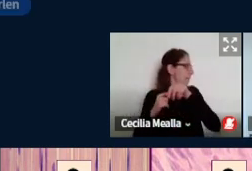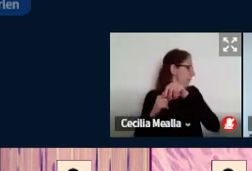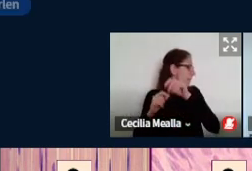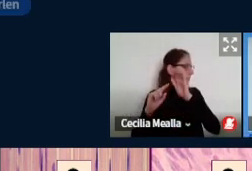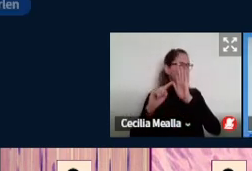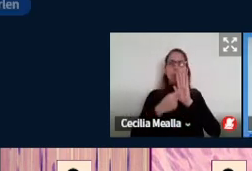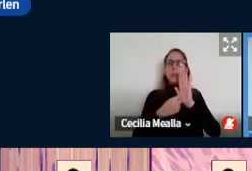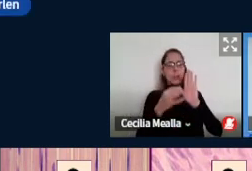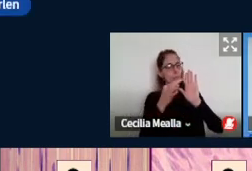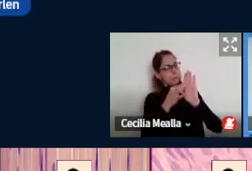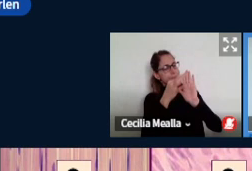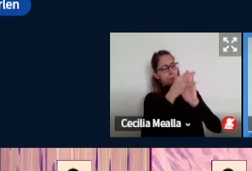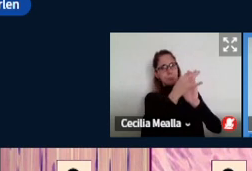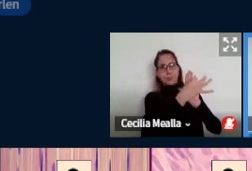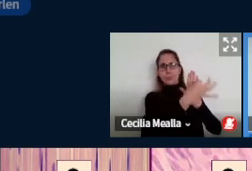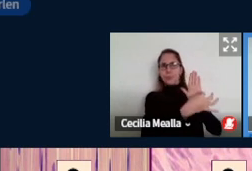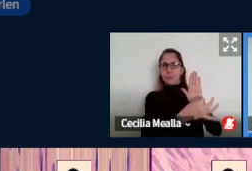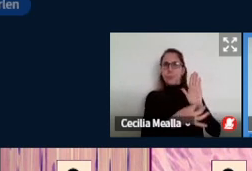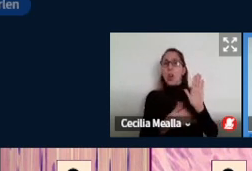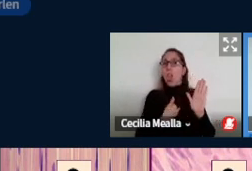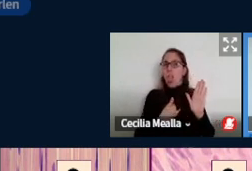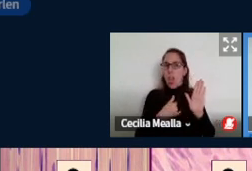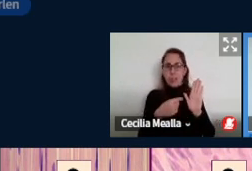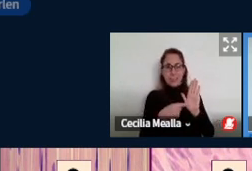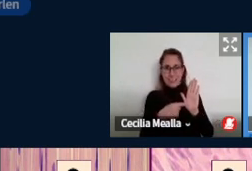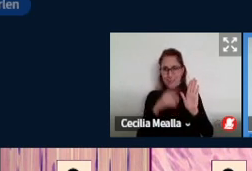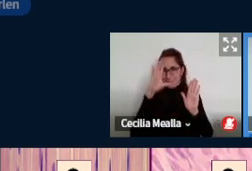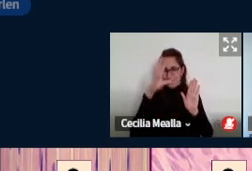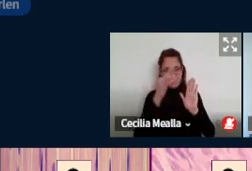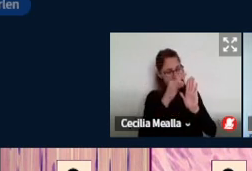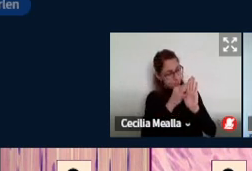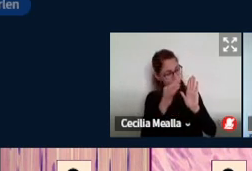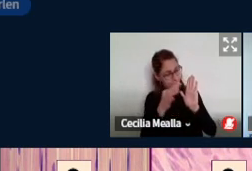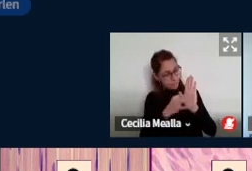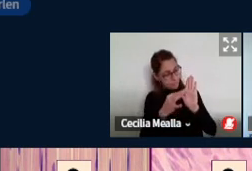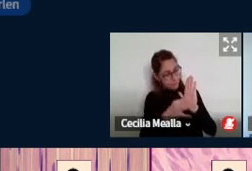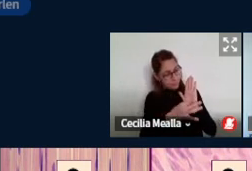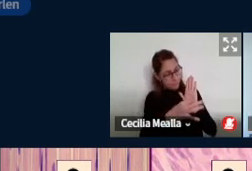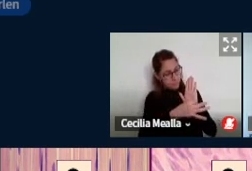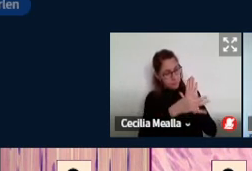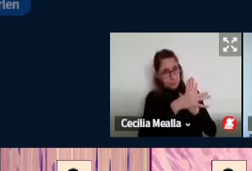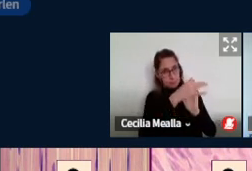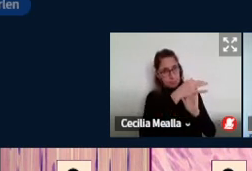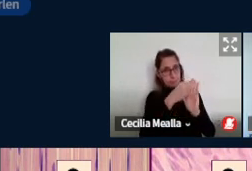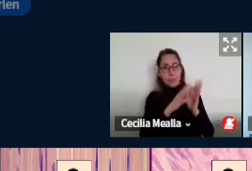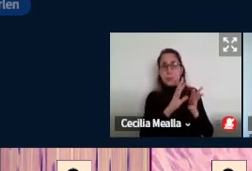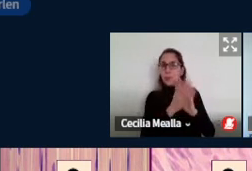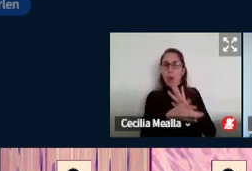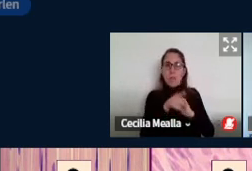núcleos. En el esquelético, ¿cómo estaban esos núcleos?